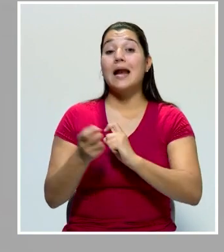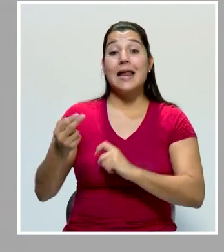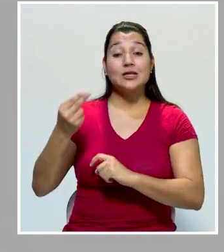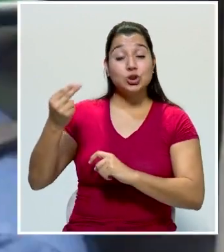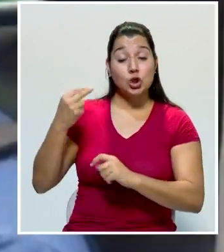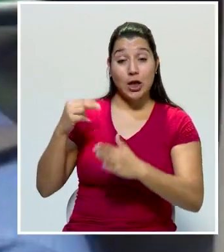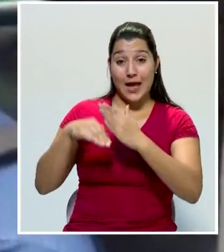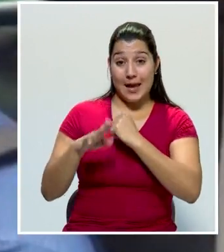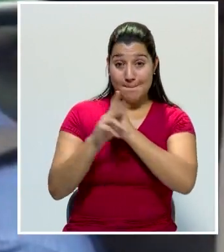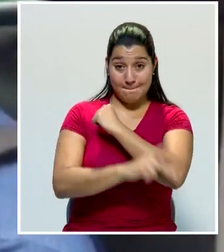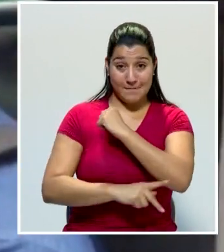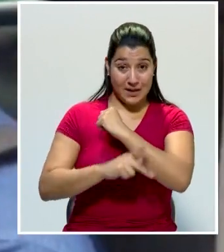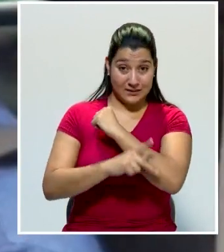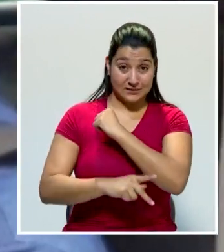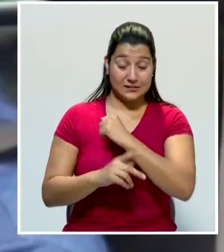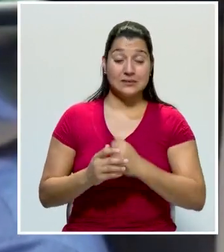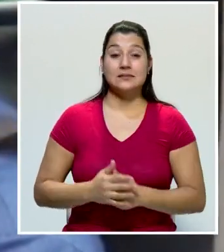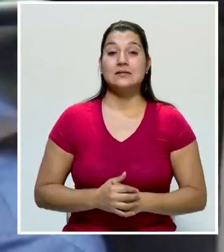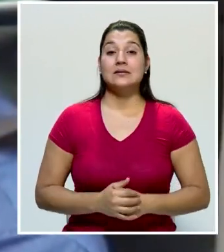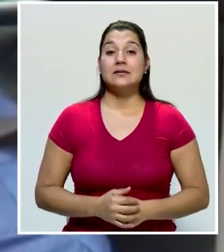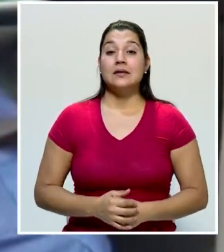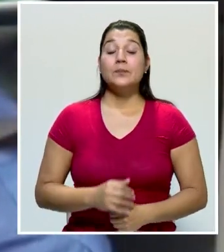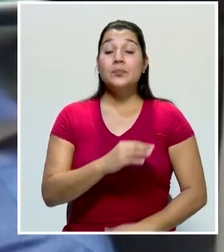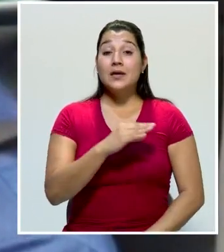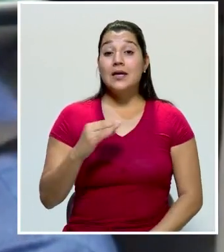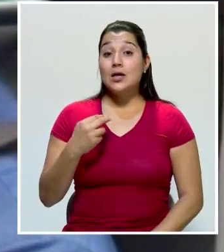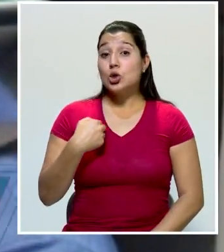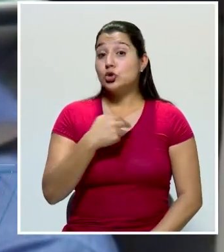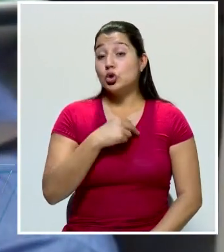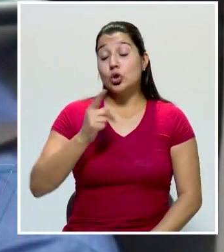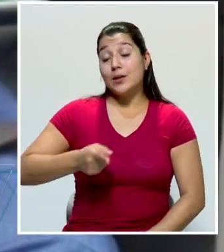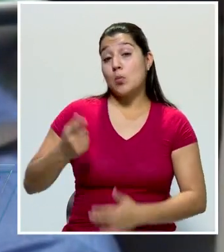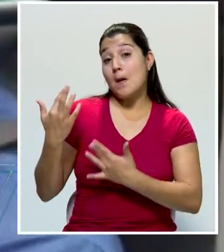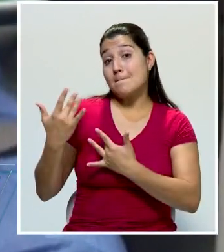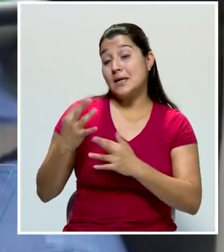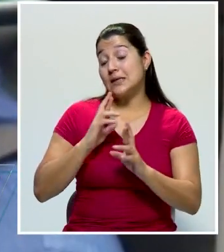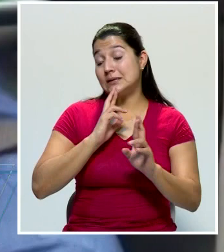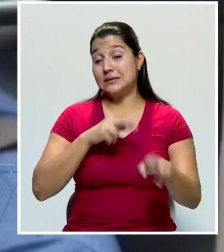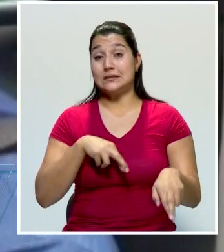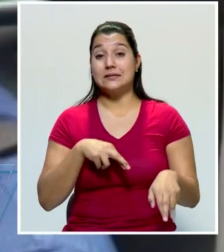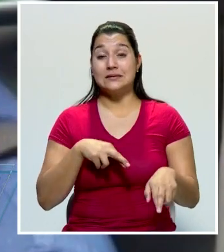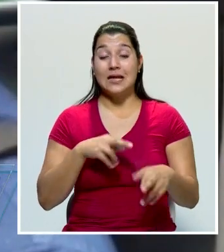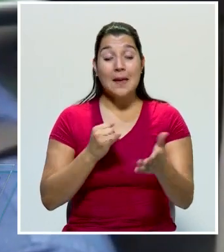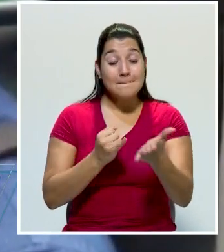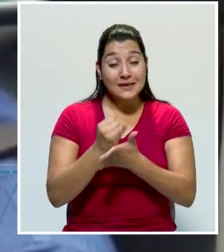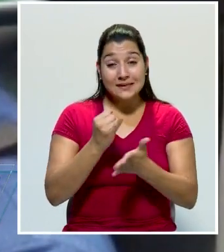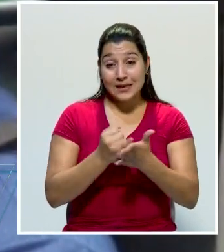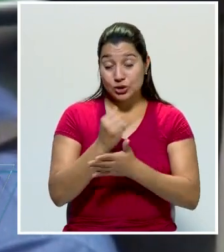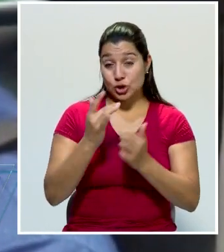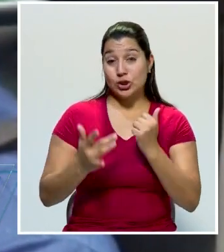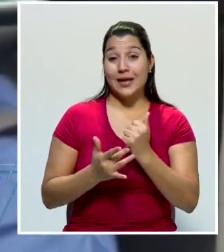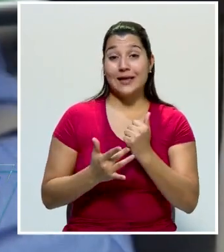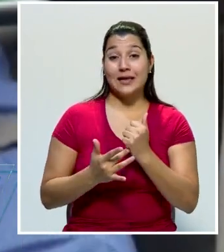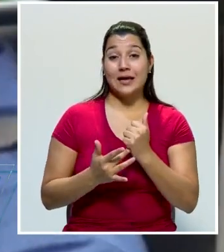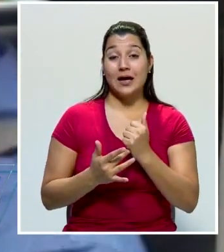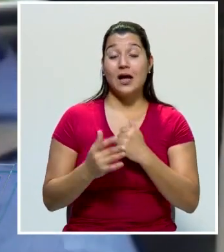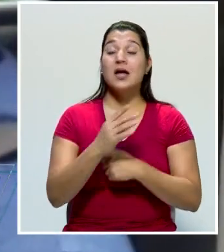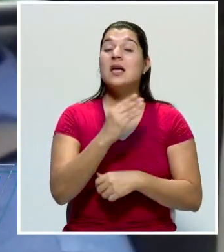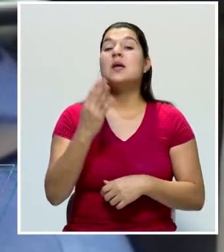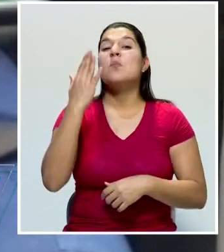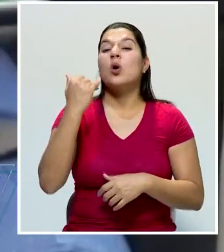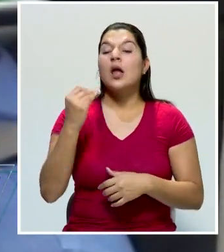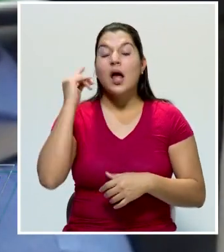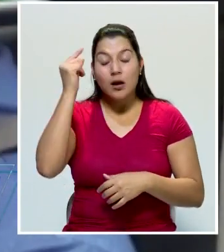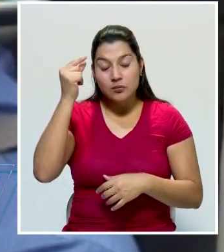país, porque es un proyecto para cambiar la historia del país y hay que esperar los resultados de los estudios técnicos que están haciendo y por qué el gobierno dijo que